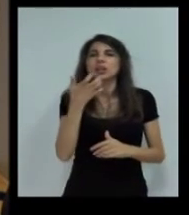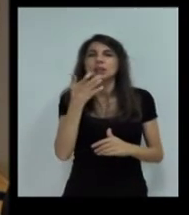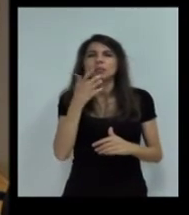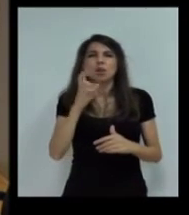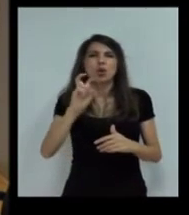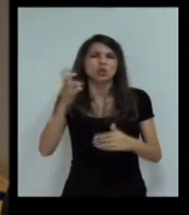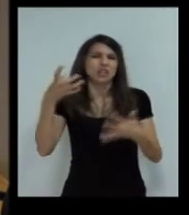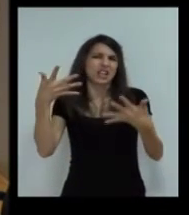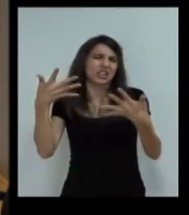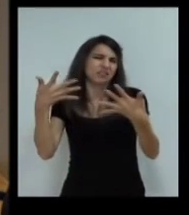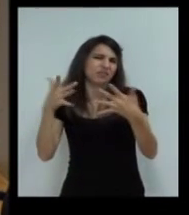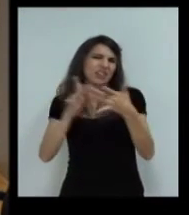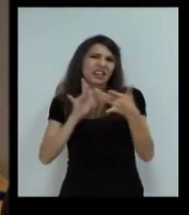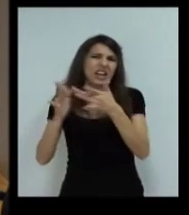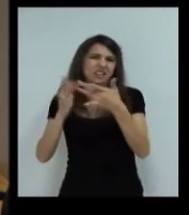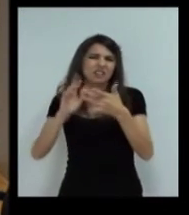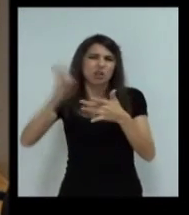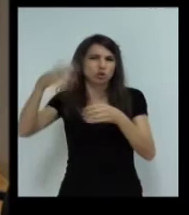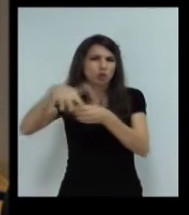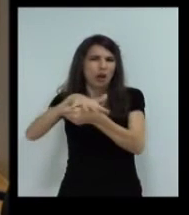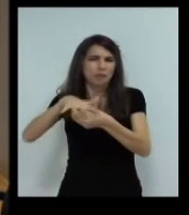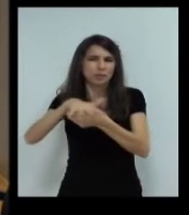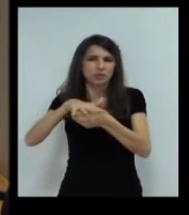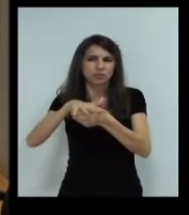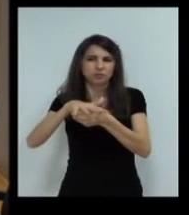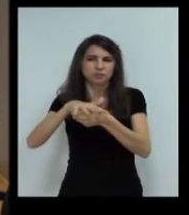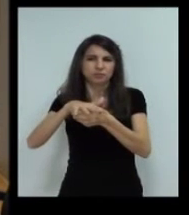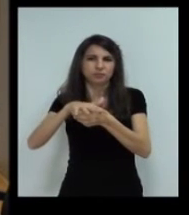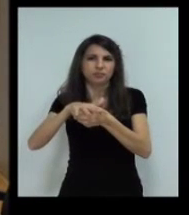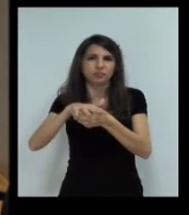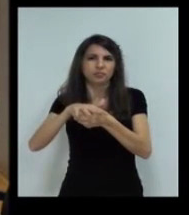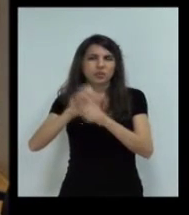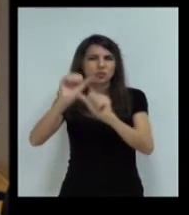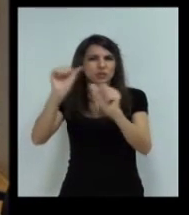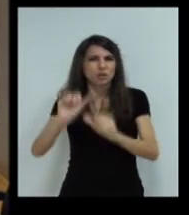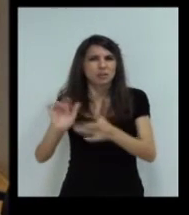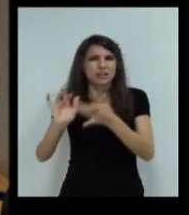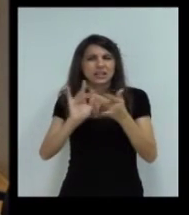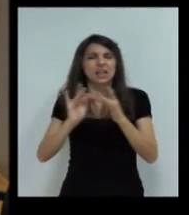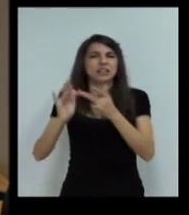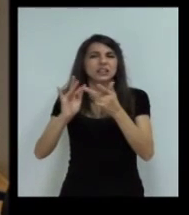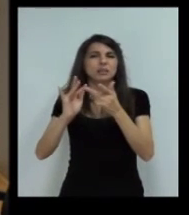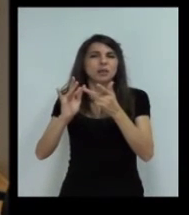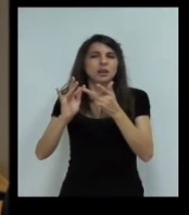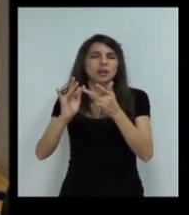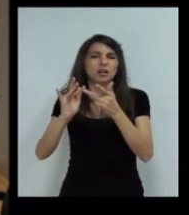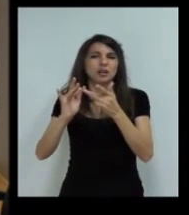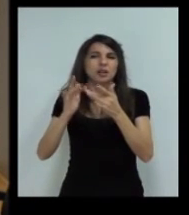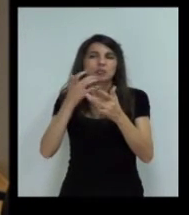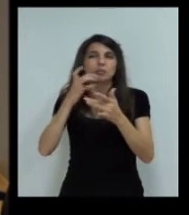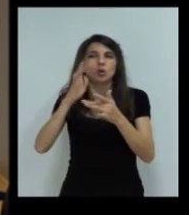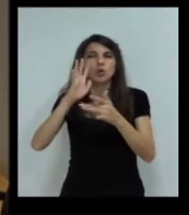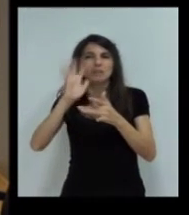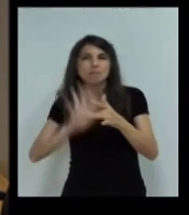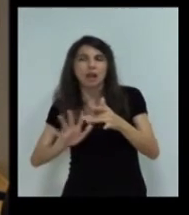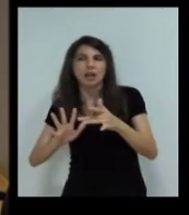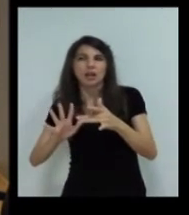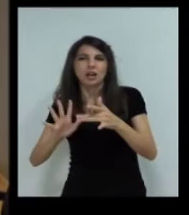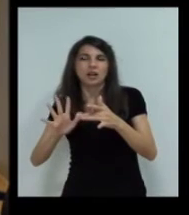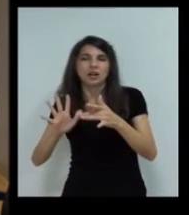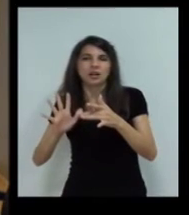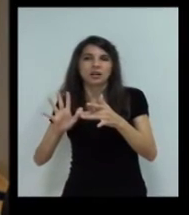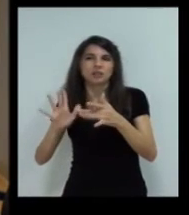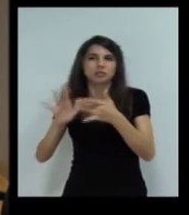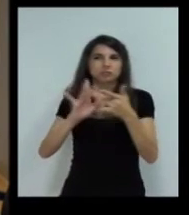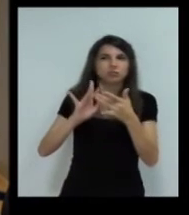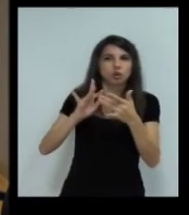ámbito que va de forma interactiva, ¿no? Va a la vez la imagen con lo que va